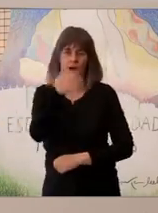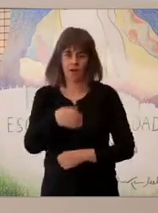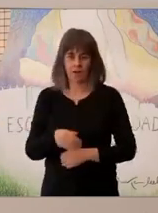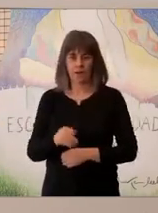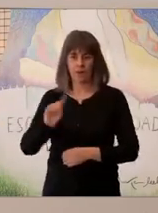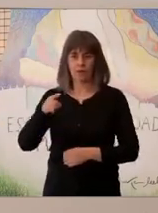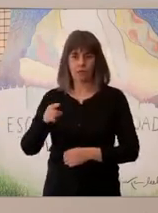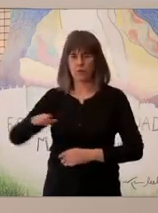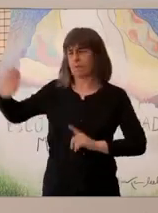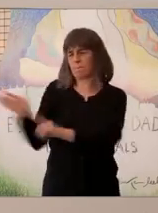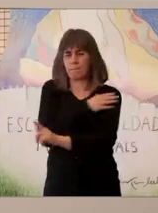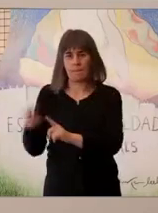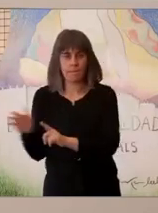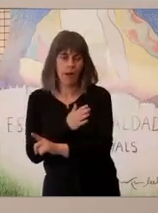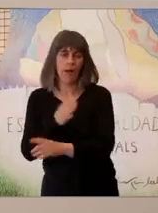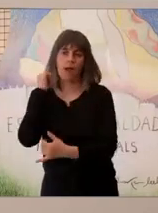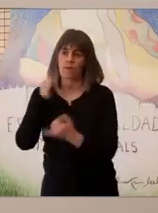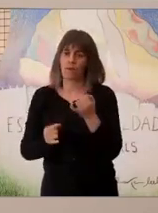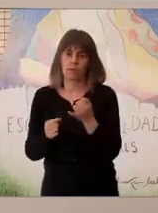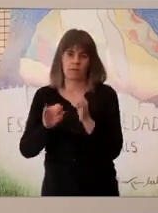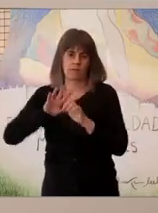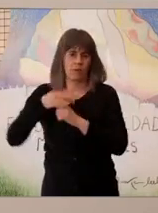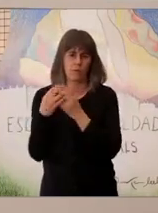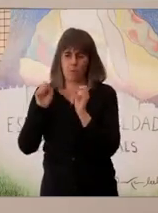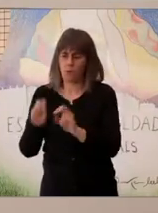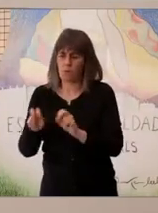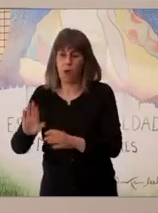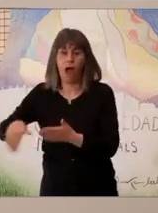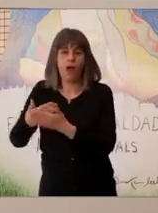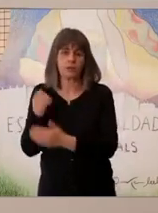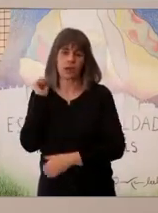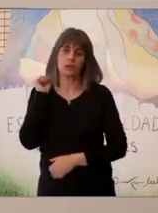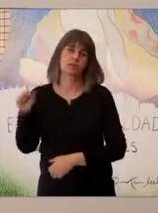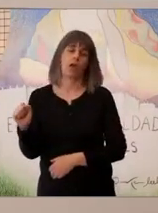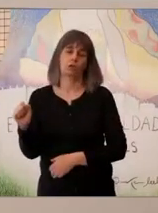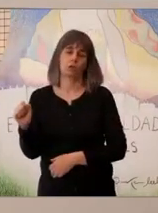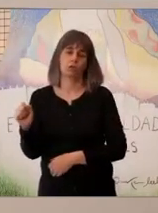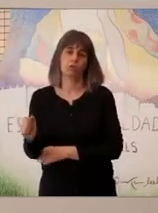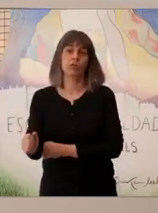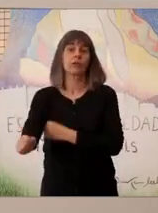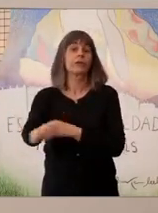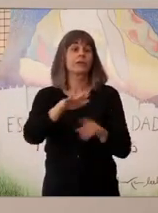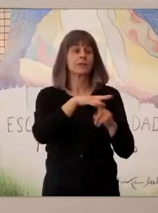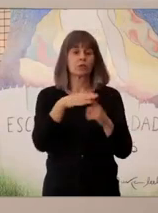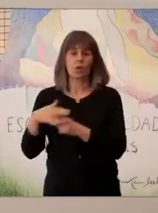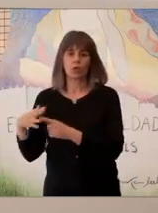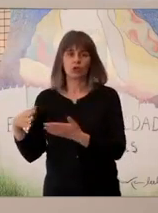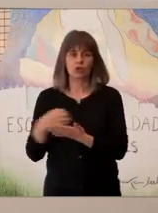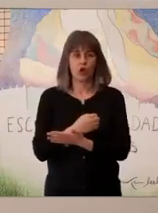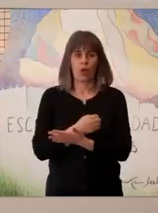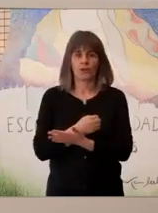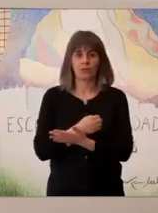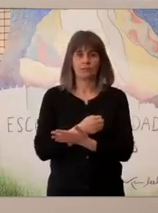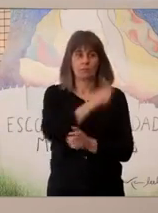va a ser una paliza y al final nos encontramos con el asesinato. Todas esas situaciones que pueden detectarse en